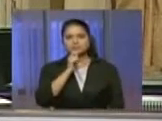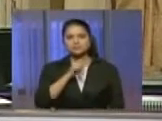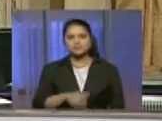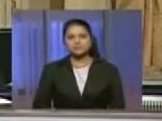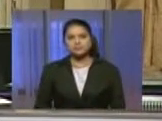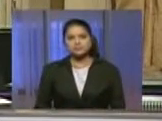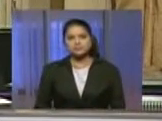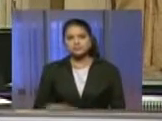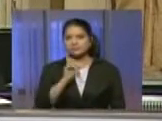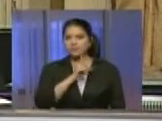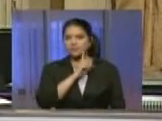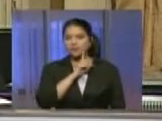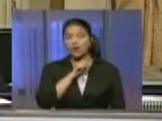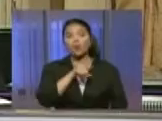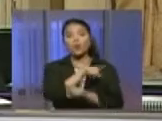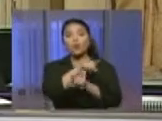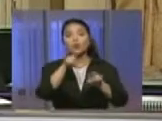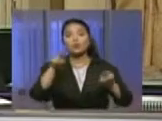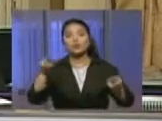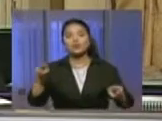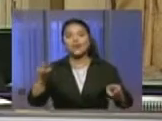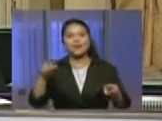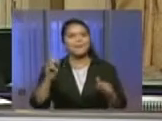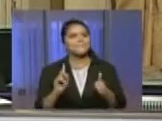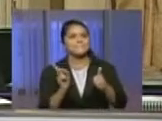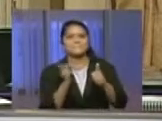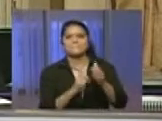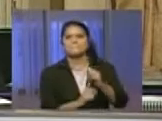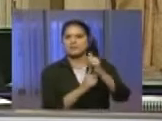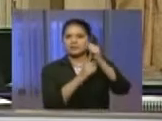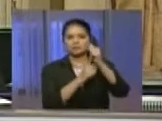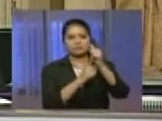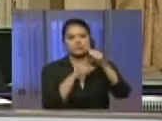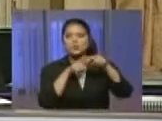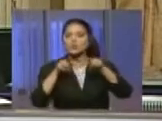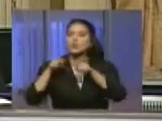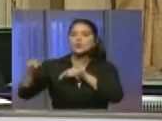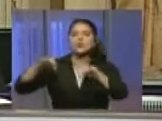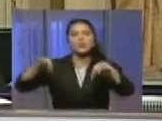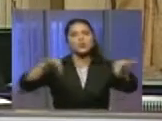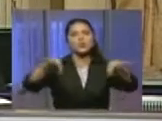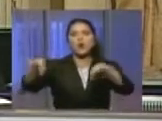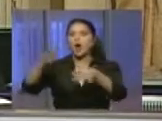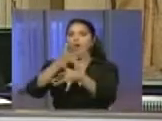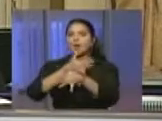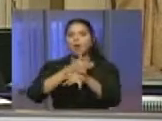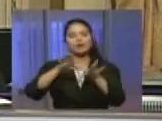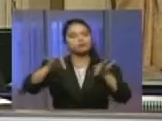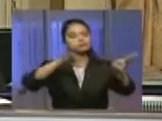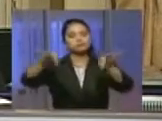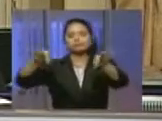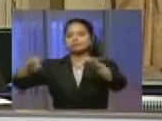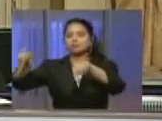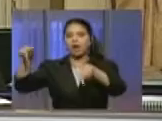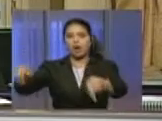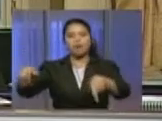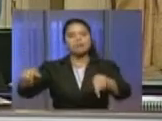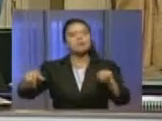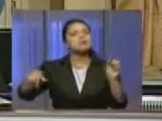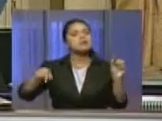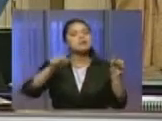Ah ustedes son los pilotos que dirigen el juego que distribuyen el juego para que cada